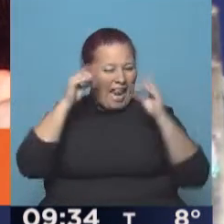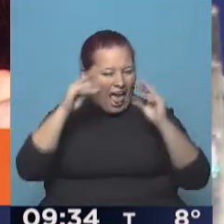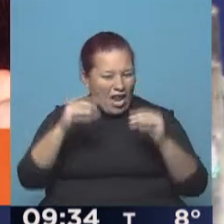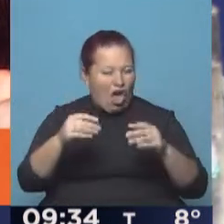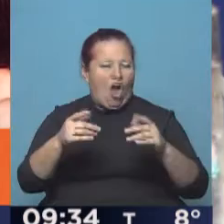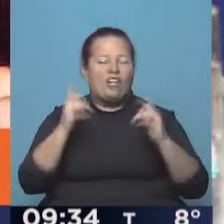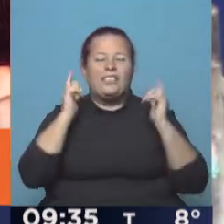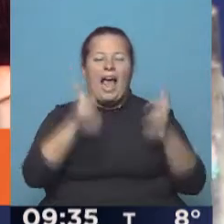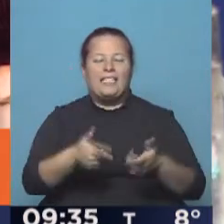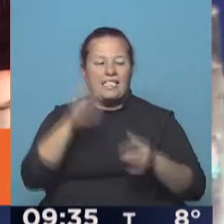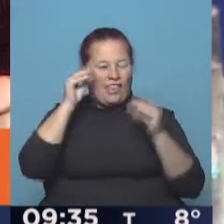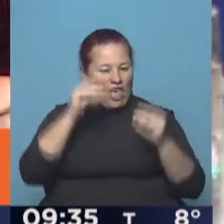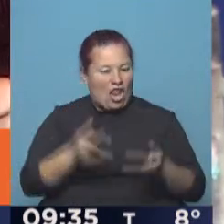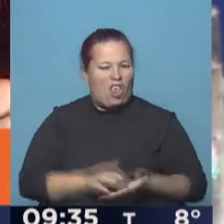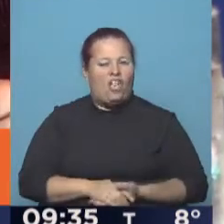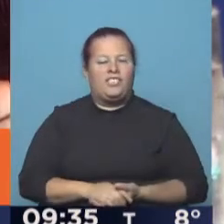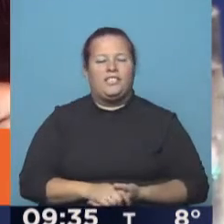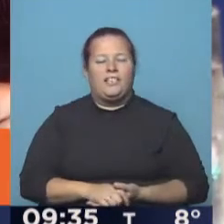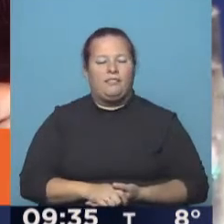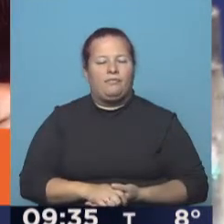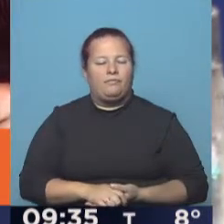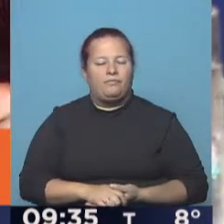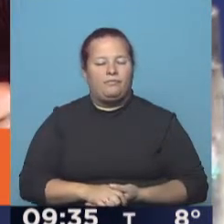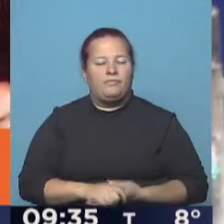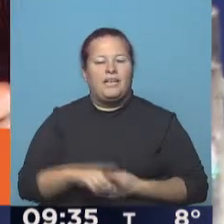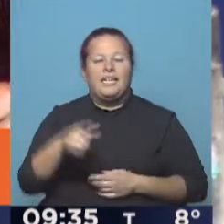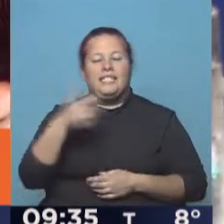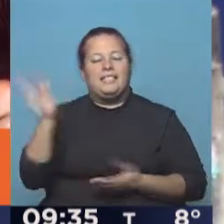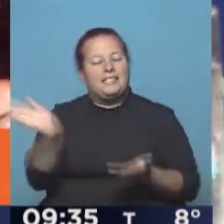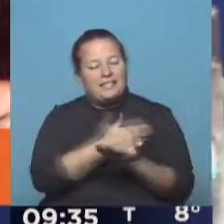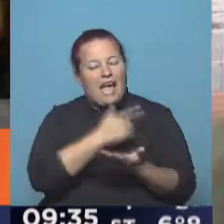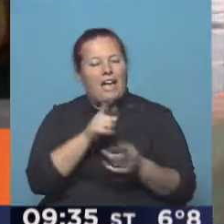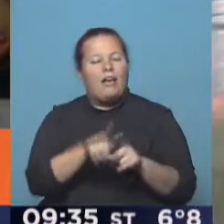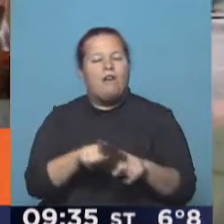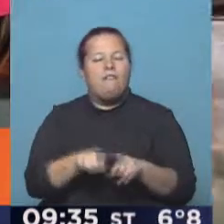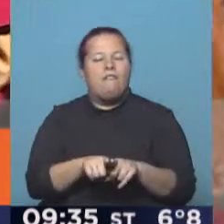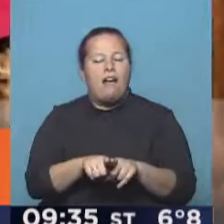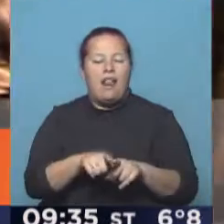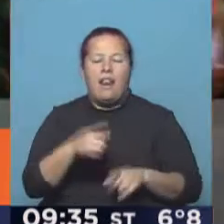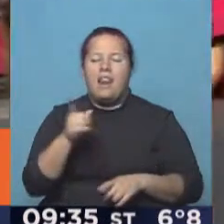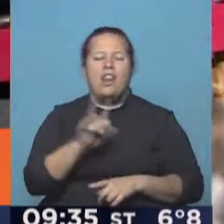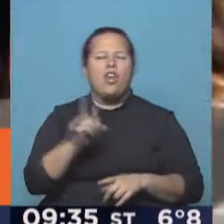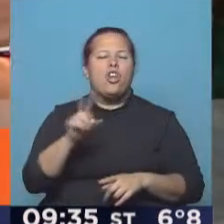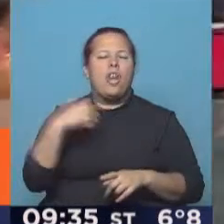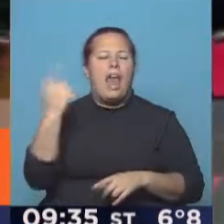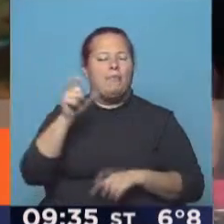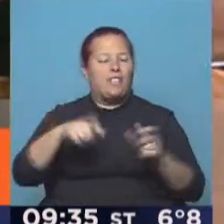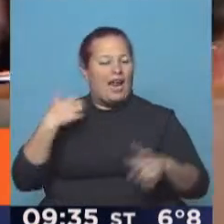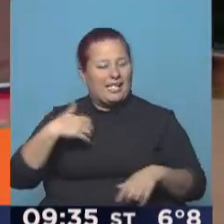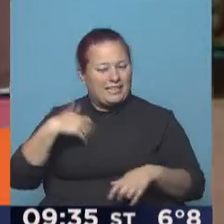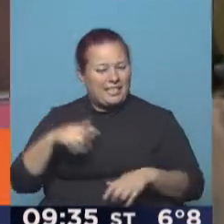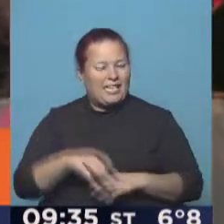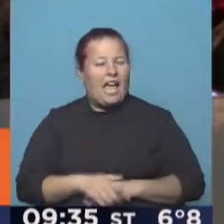los asaltantes nocturnos. Un derrocamiento que no provocó en la sociedad